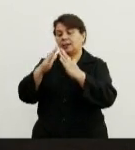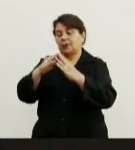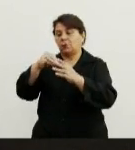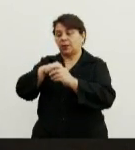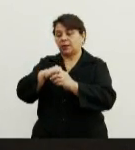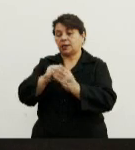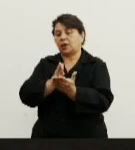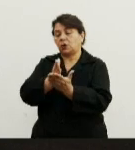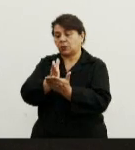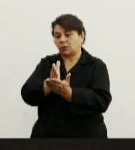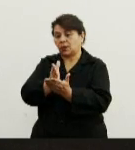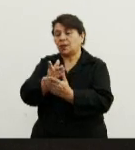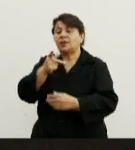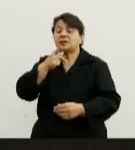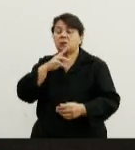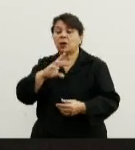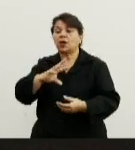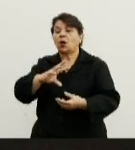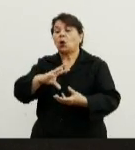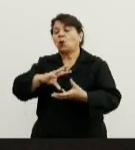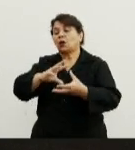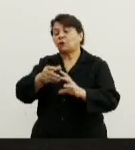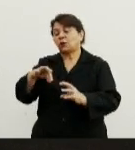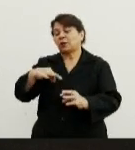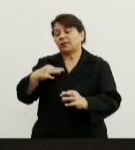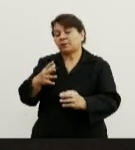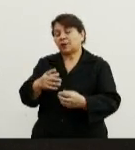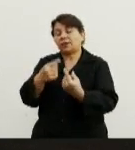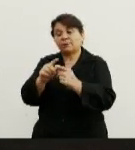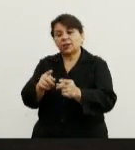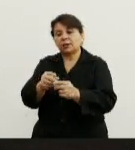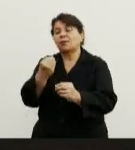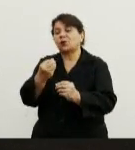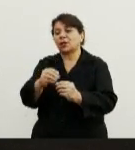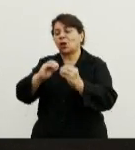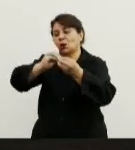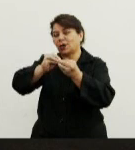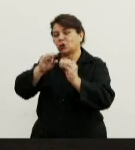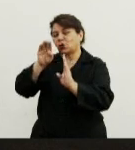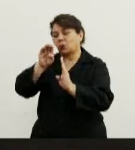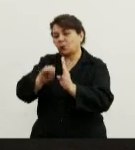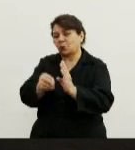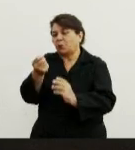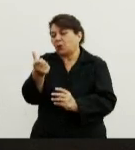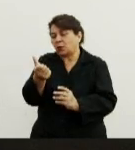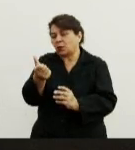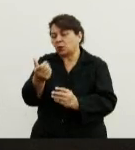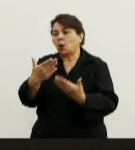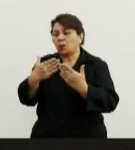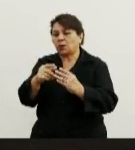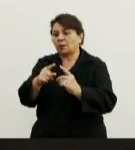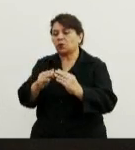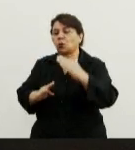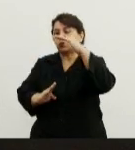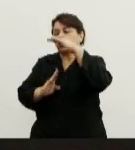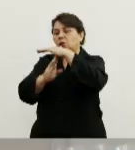sanjuán vive una situación atípica por el bajo número de casos no obstante podemos llegar al pico de contagios existe una fecha